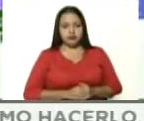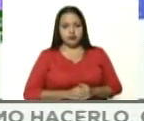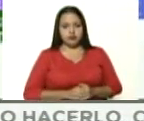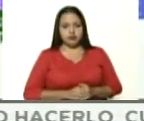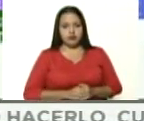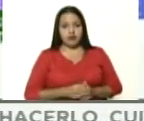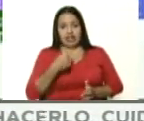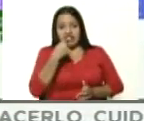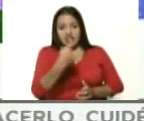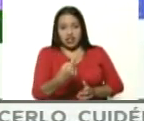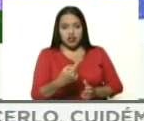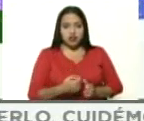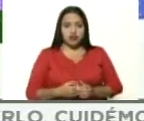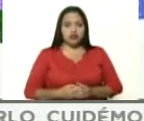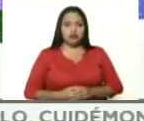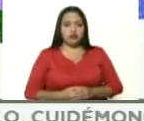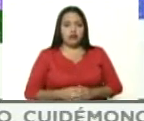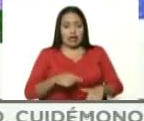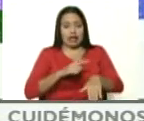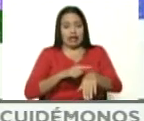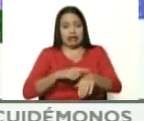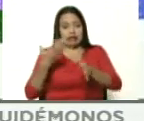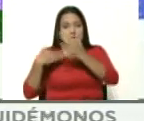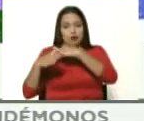Y dijo en su momento,